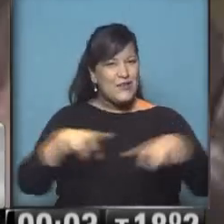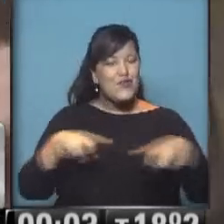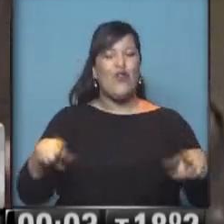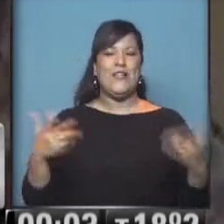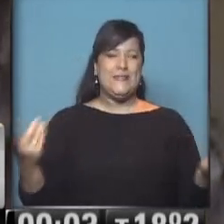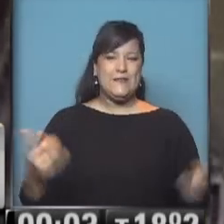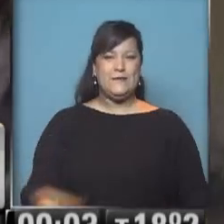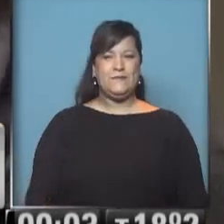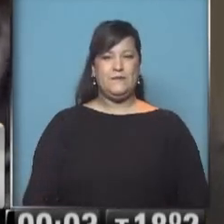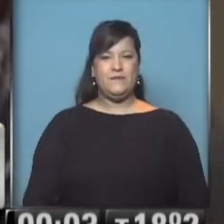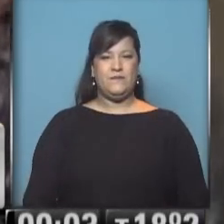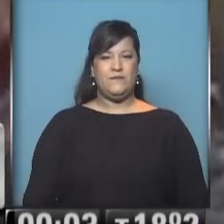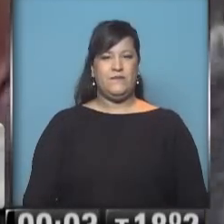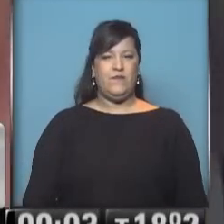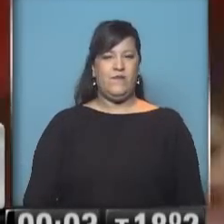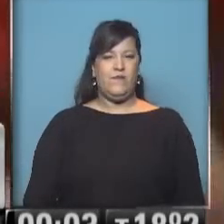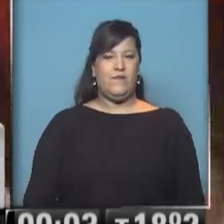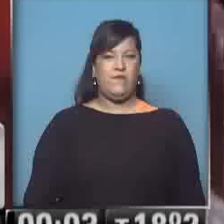cosas.